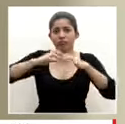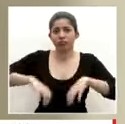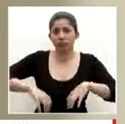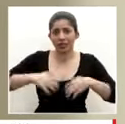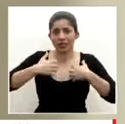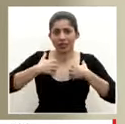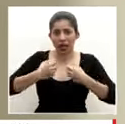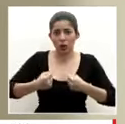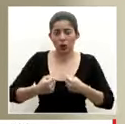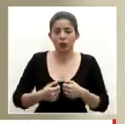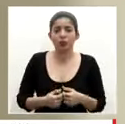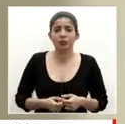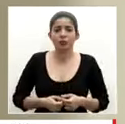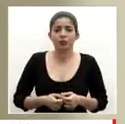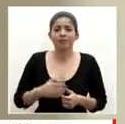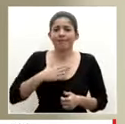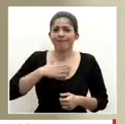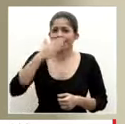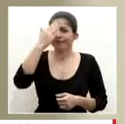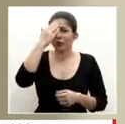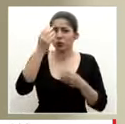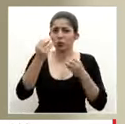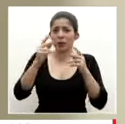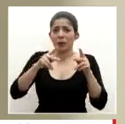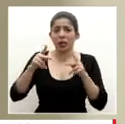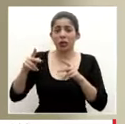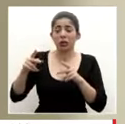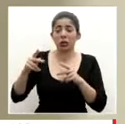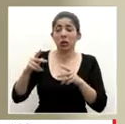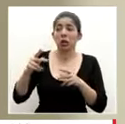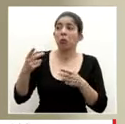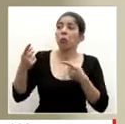salud, que yo sé que mucha gente, como no lo ha visto,